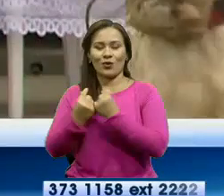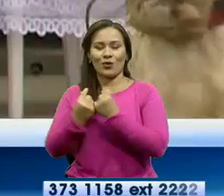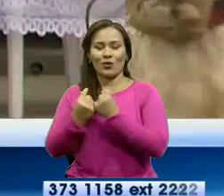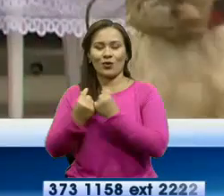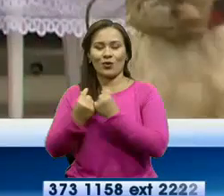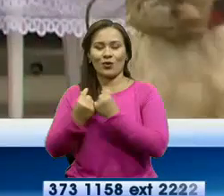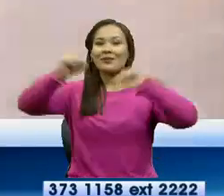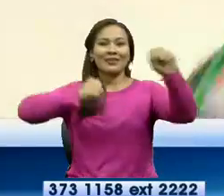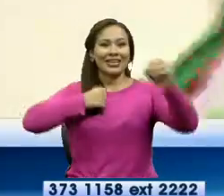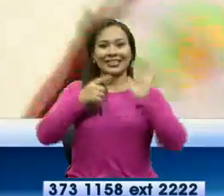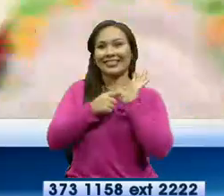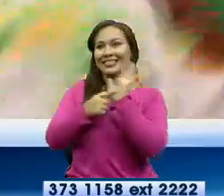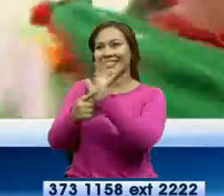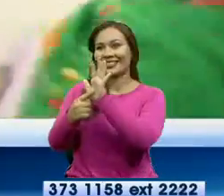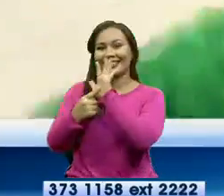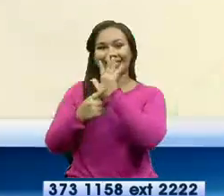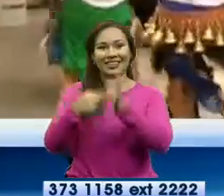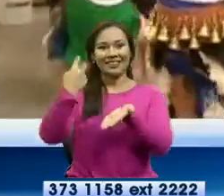prácticamente.